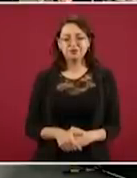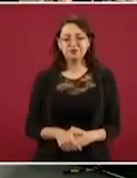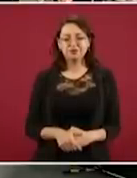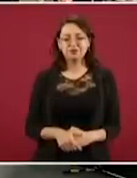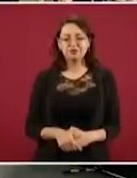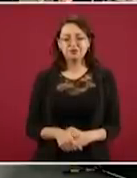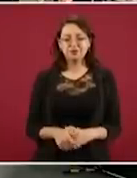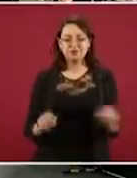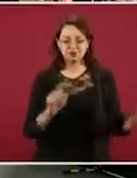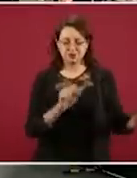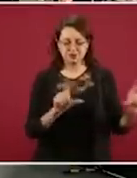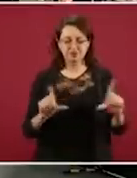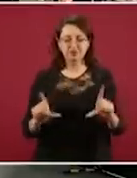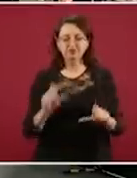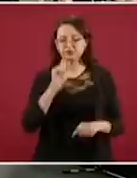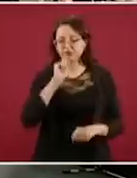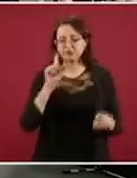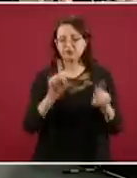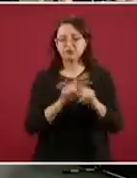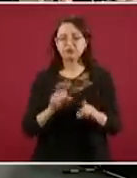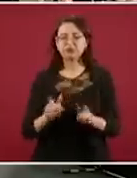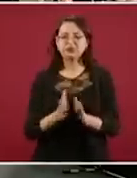aprovechando.